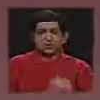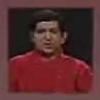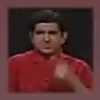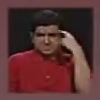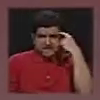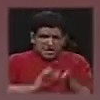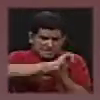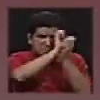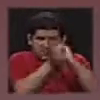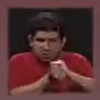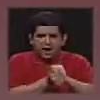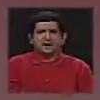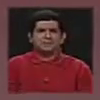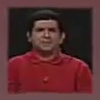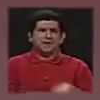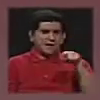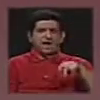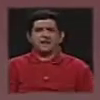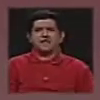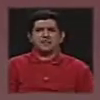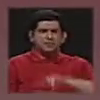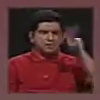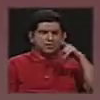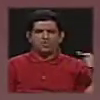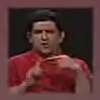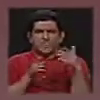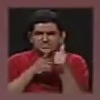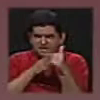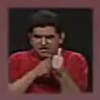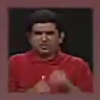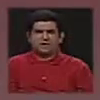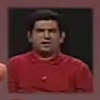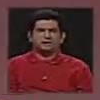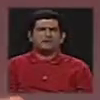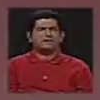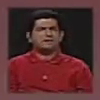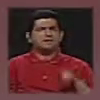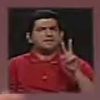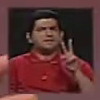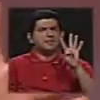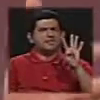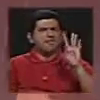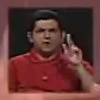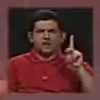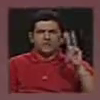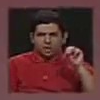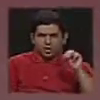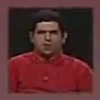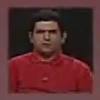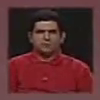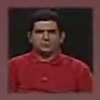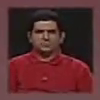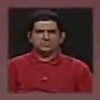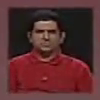los cambios del colón al dólar, resulta que en esos 24 kilómetros, 17